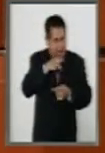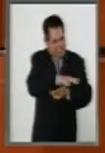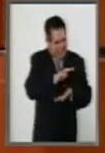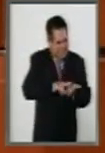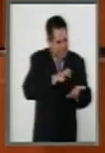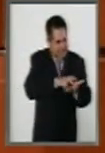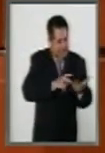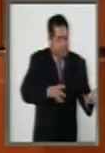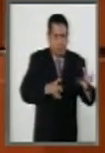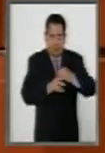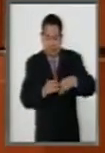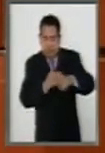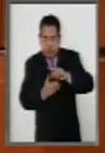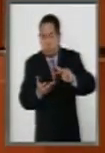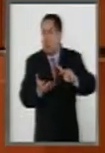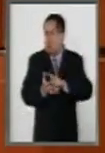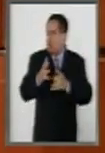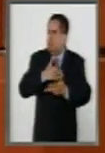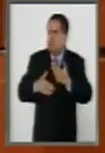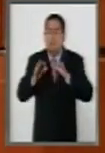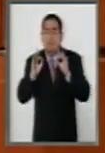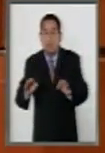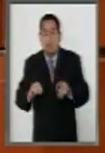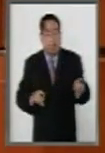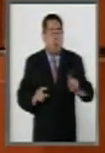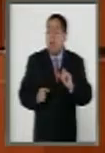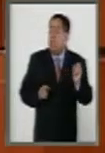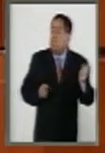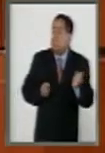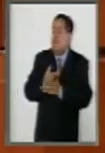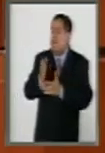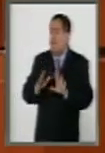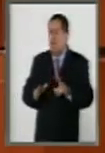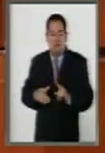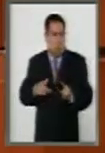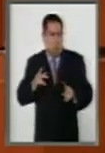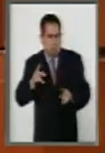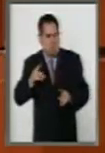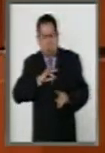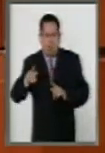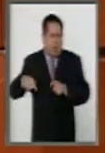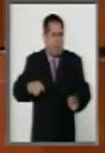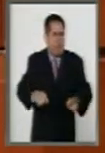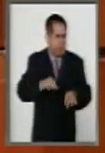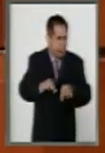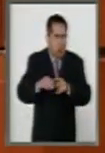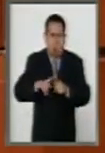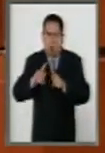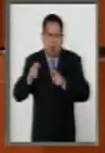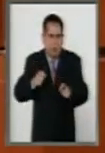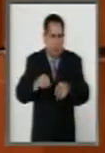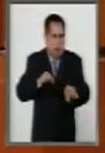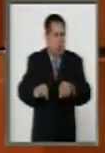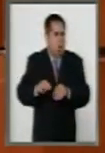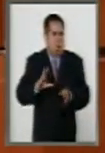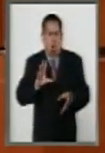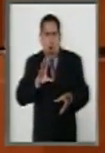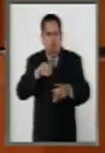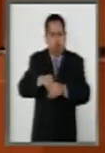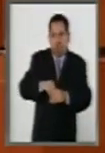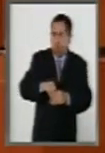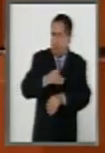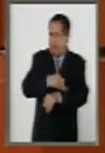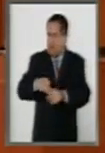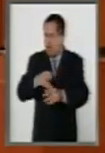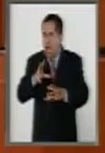purgado sanciones penales, para que al salir de prisión no se les impida el trabajo, la educación o la integración familiar.